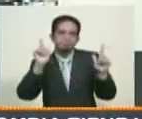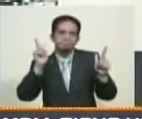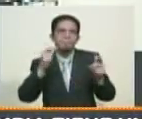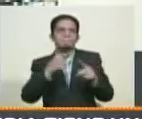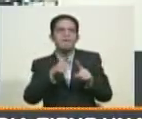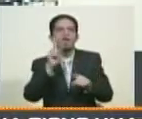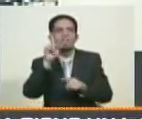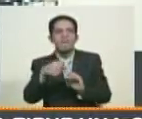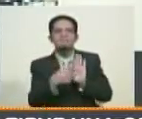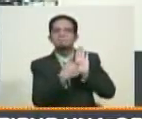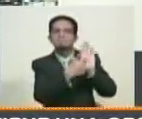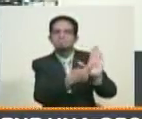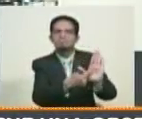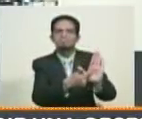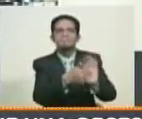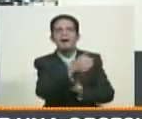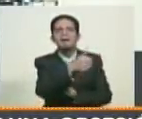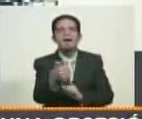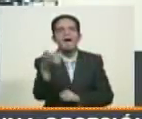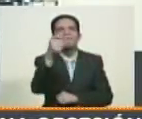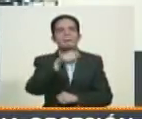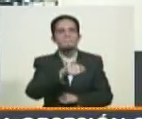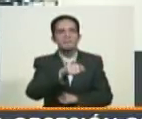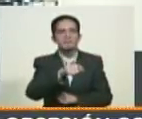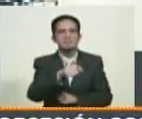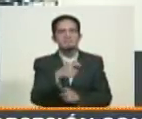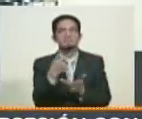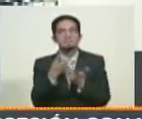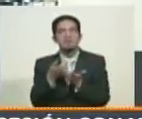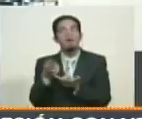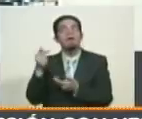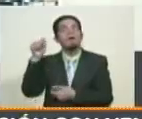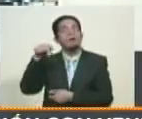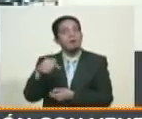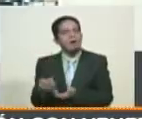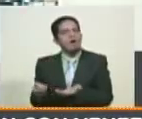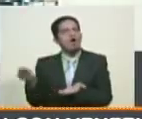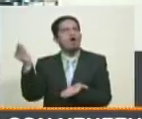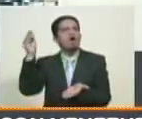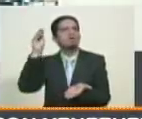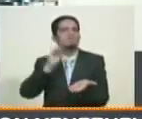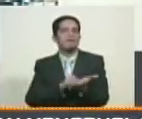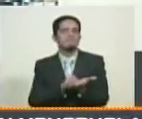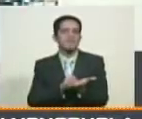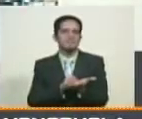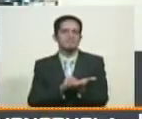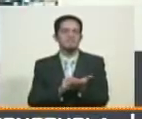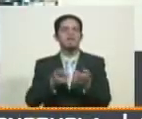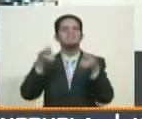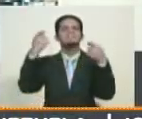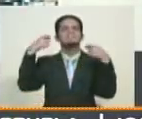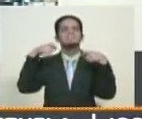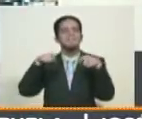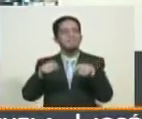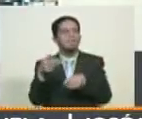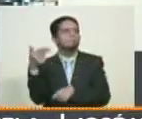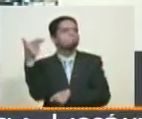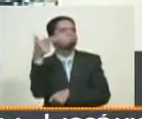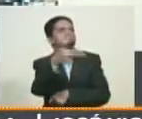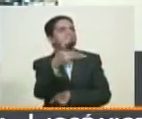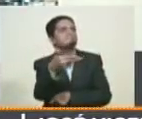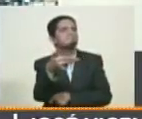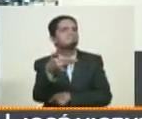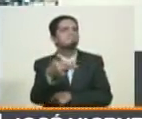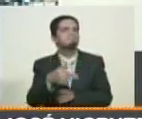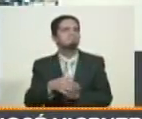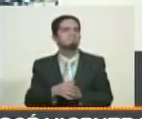presentación, etcétera. Ocurre este evento que pudiéramos resumir, fue un intento no solamente de magnicidio,